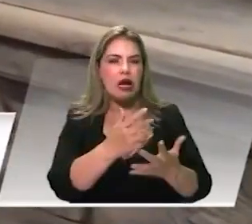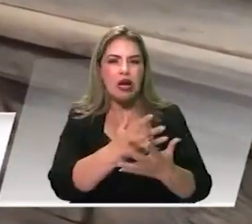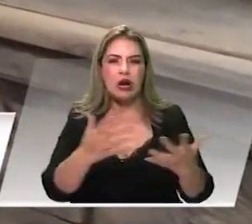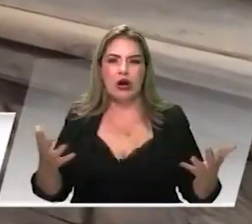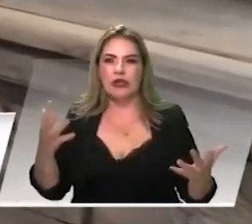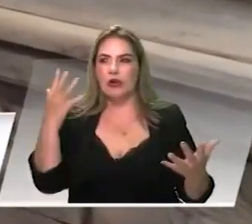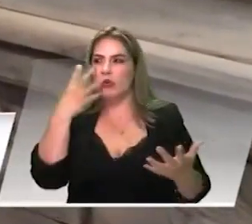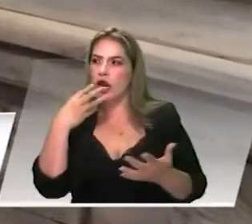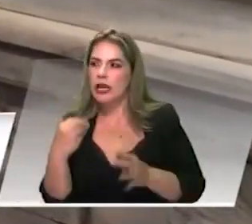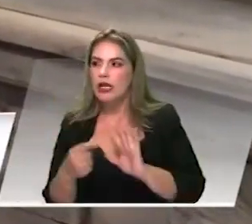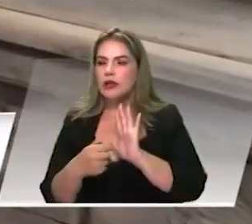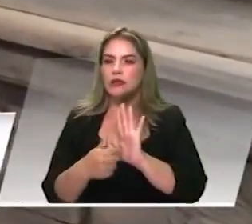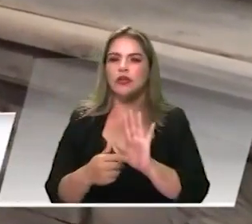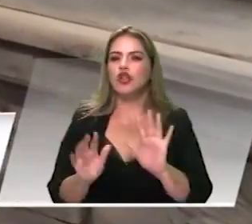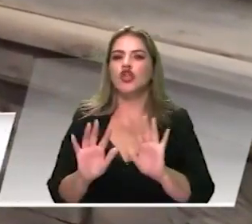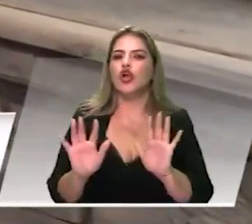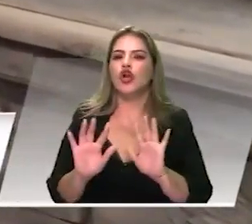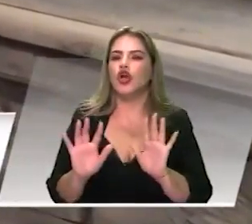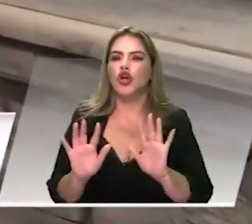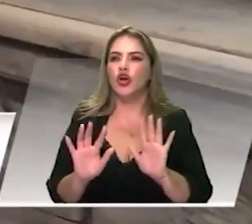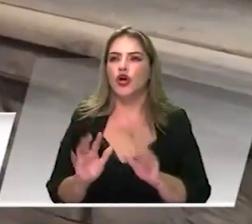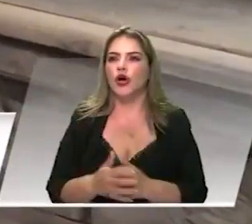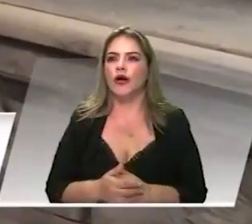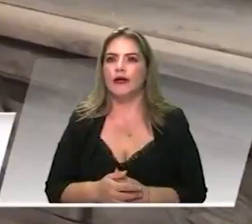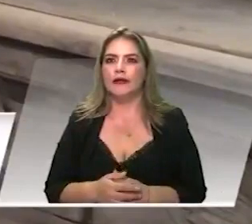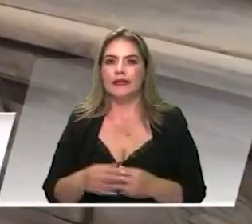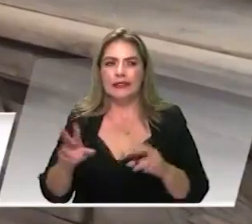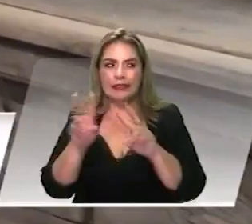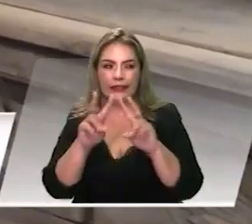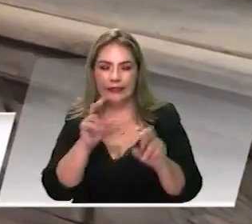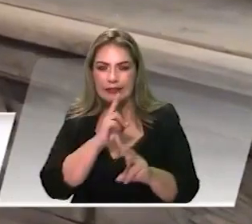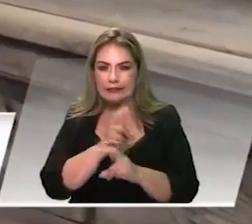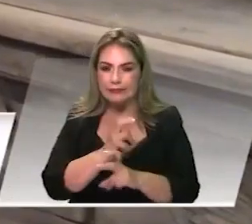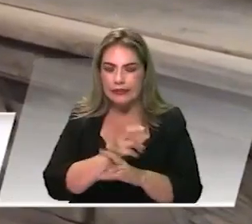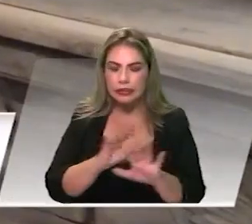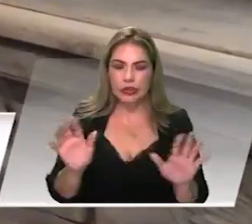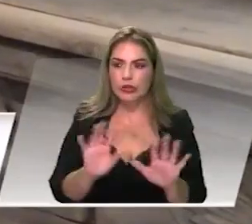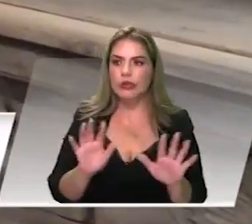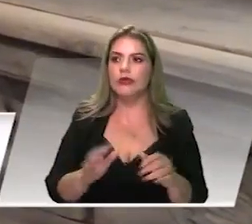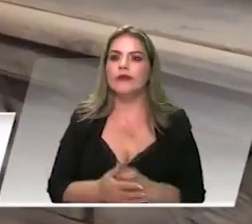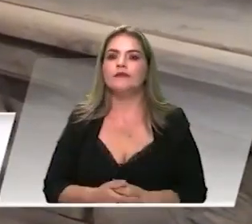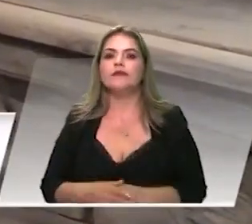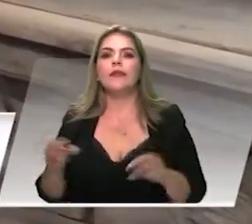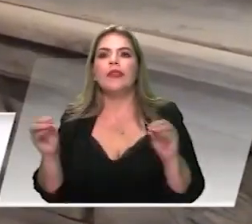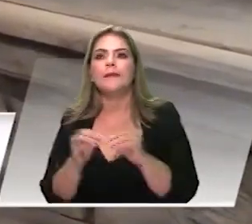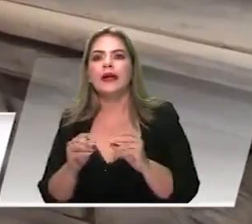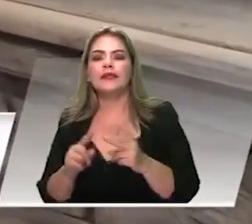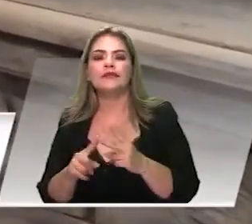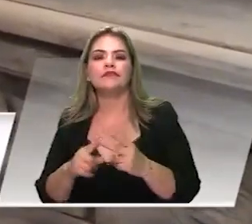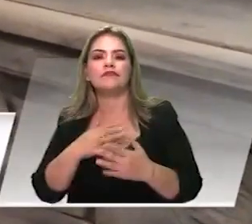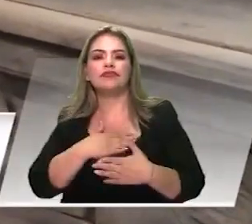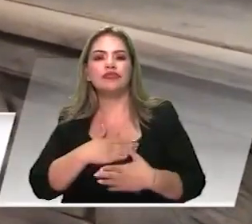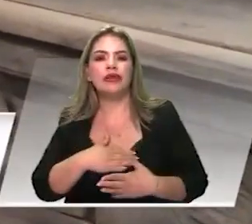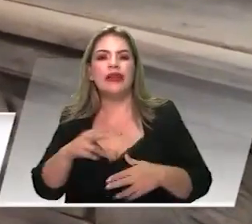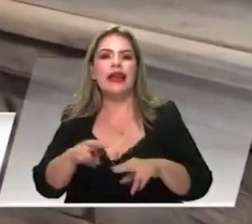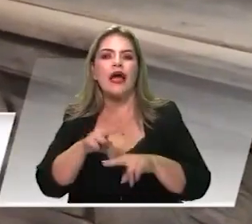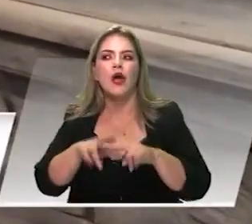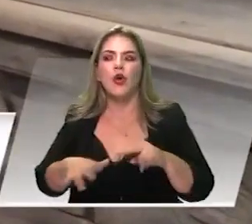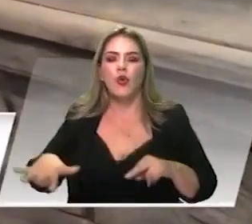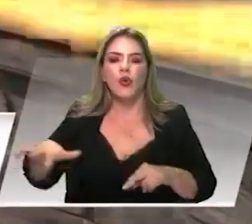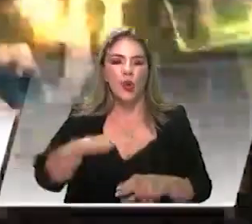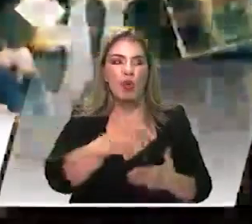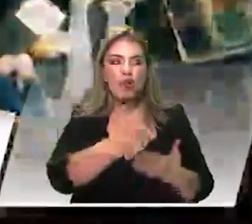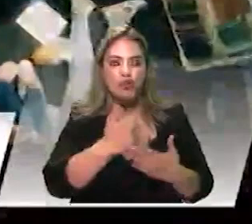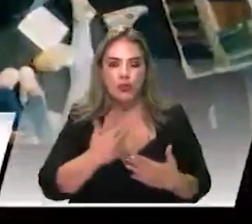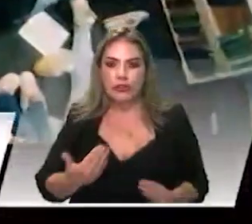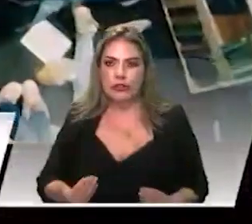embellecer estos temas difíciles, sino pues darle un protagonismo a la naturaleza que también ha sido víctima del